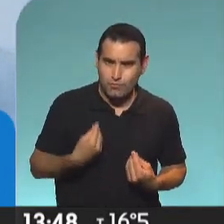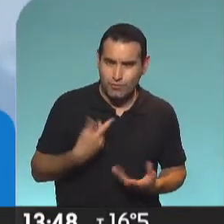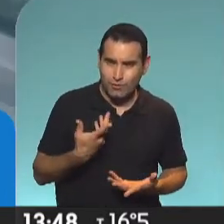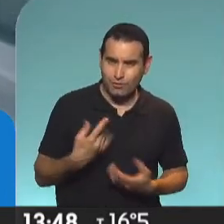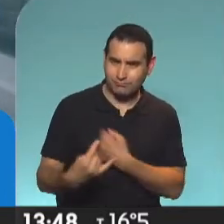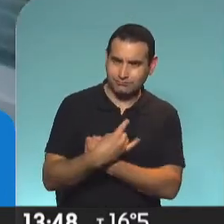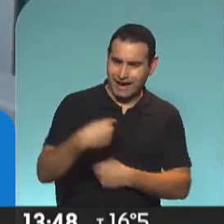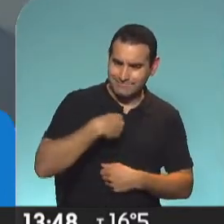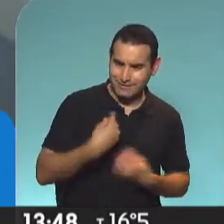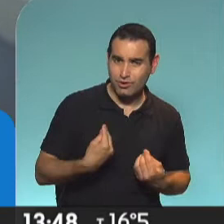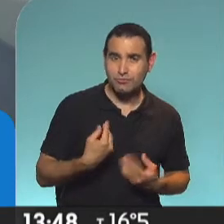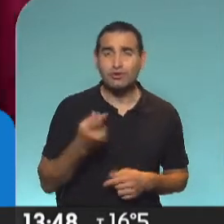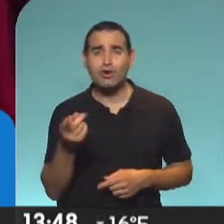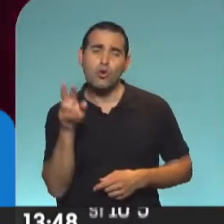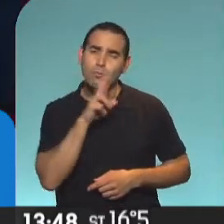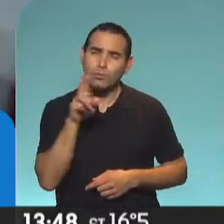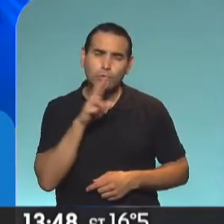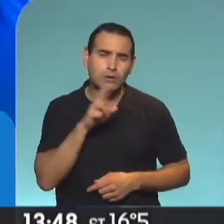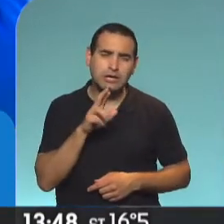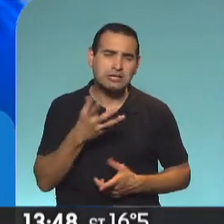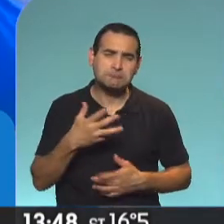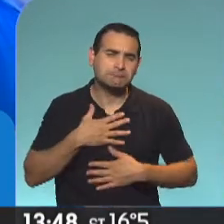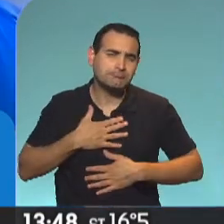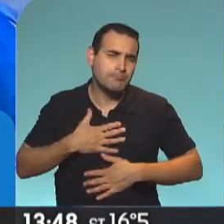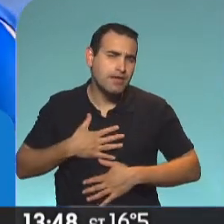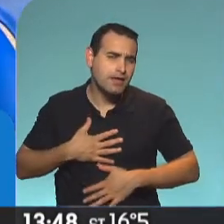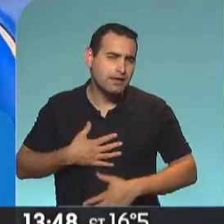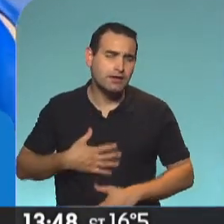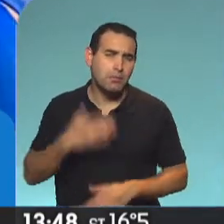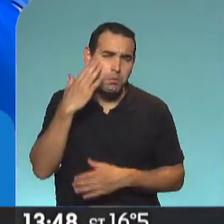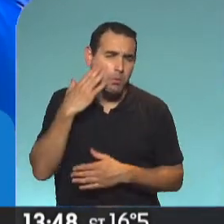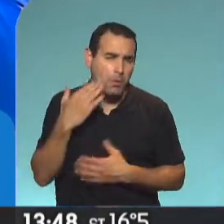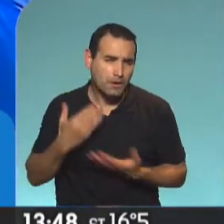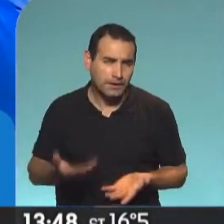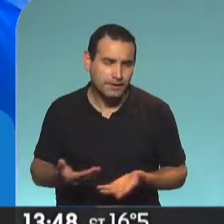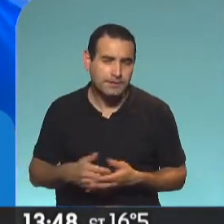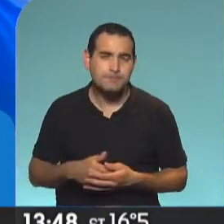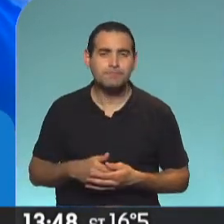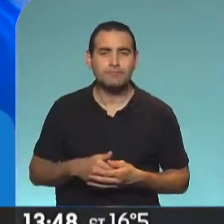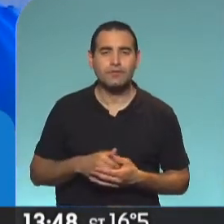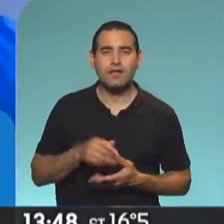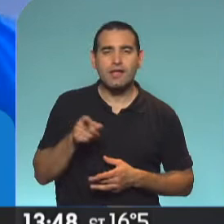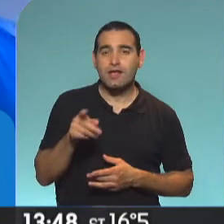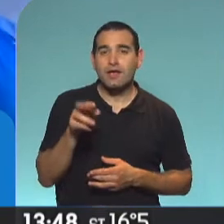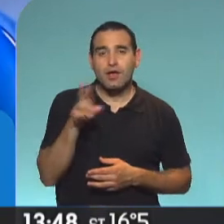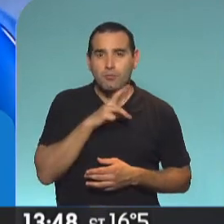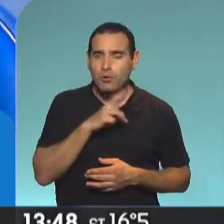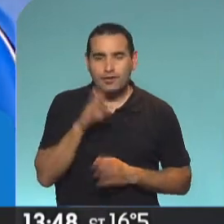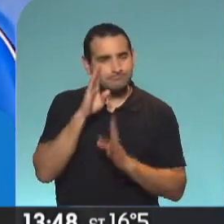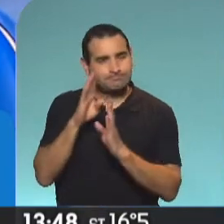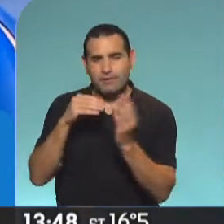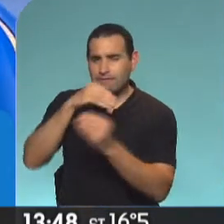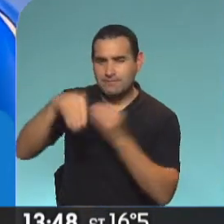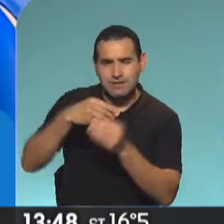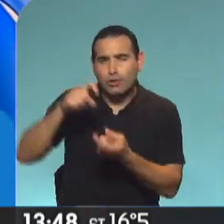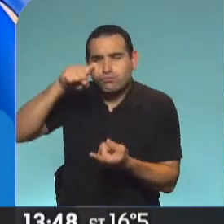Es una mujer muy simple, ya con de mucha honestidad, entonces puso todo en esta familia, en este